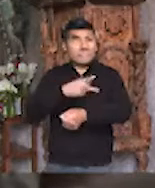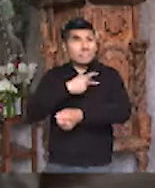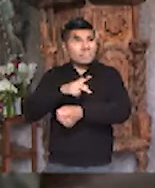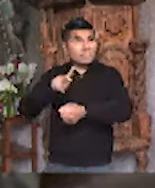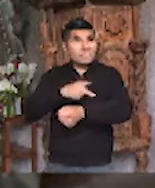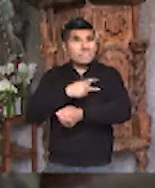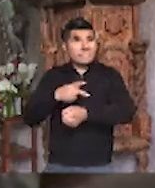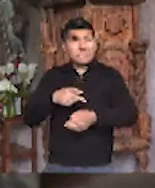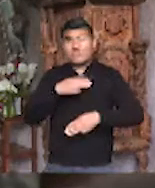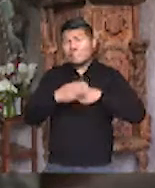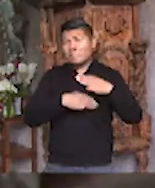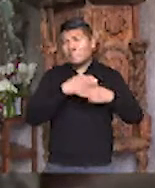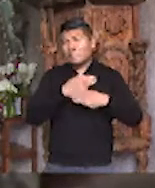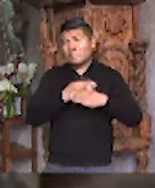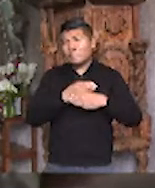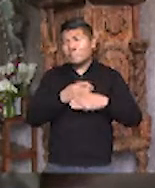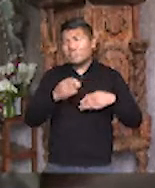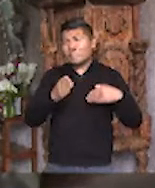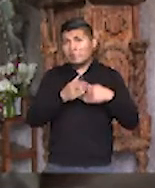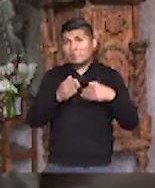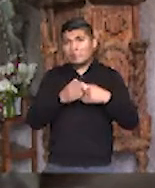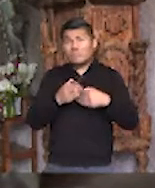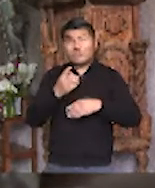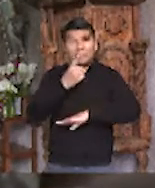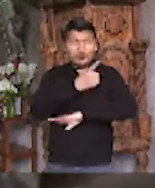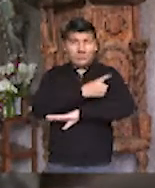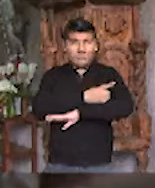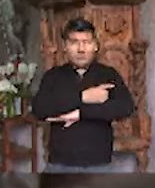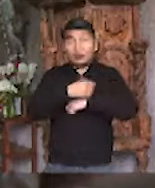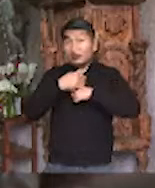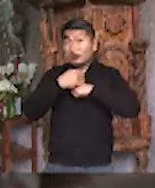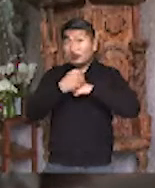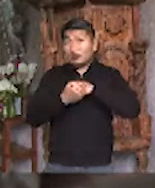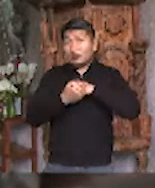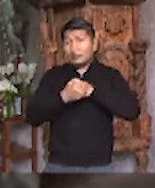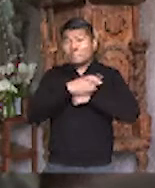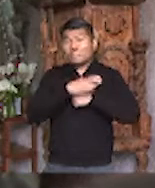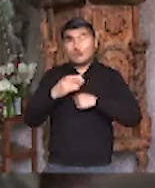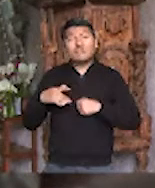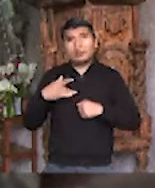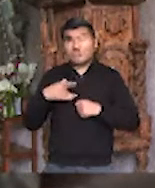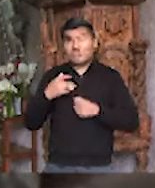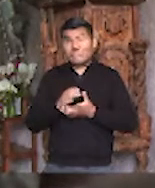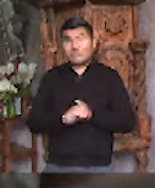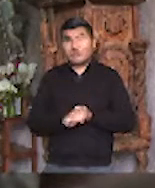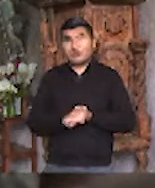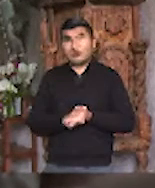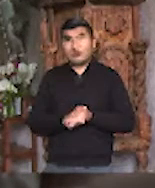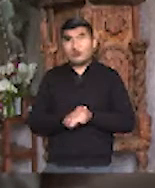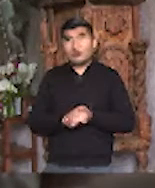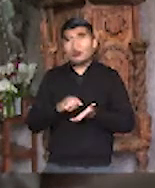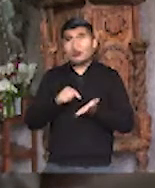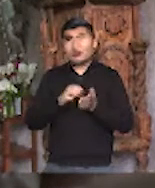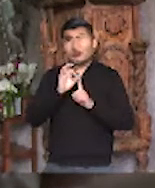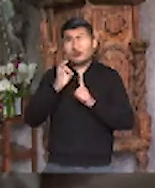en la sátira 10 y sirve es una